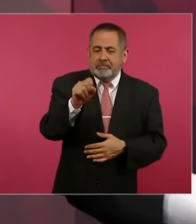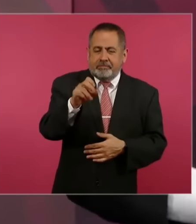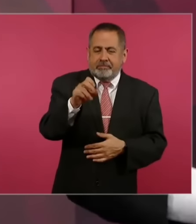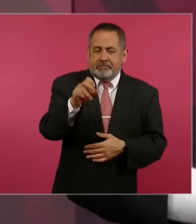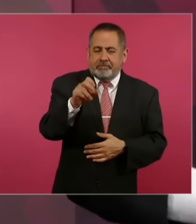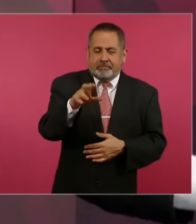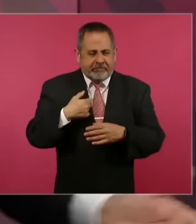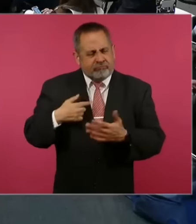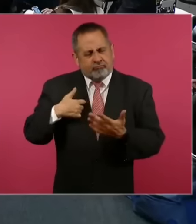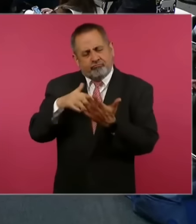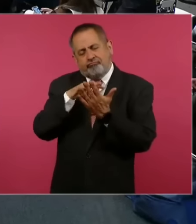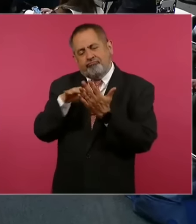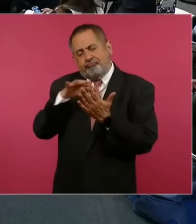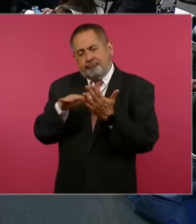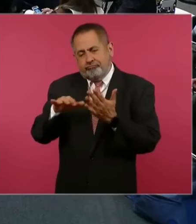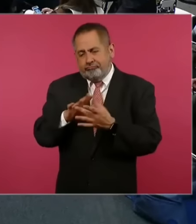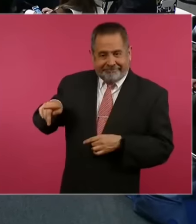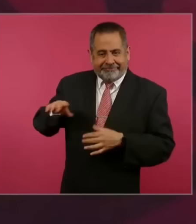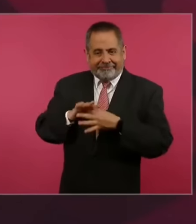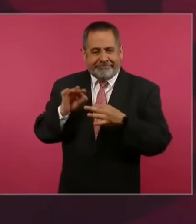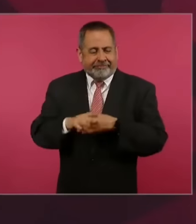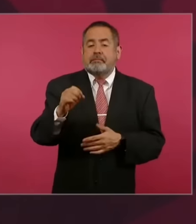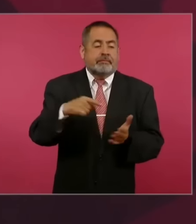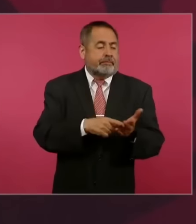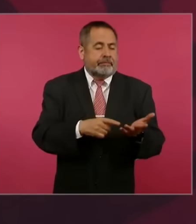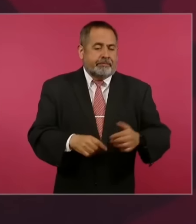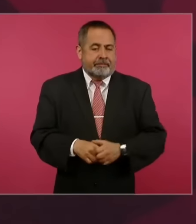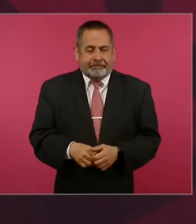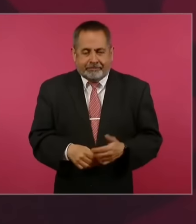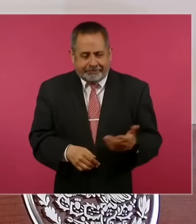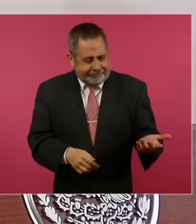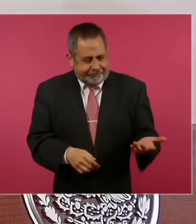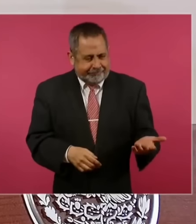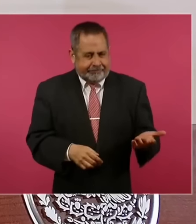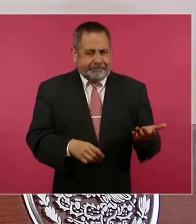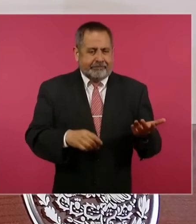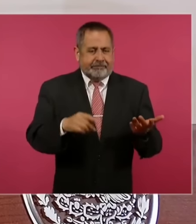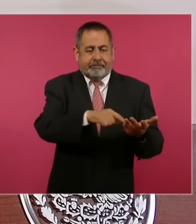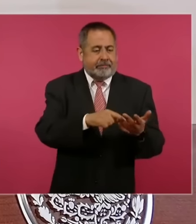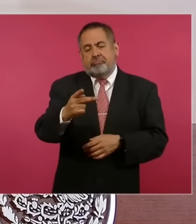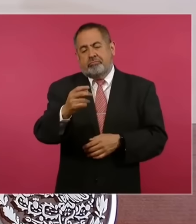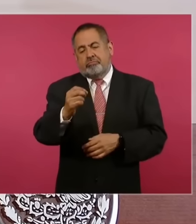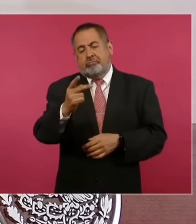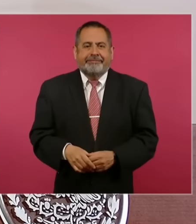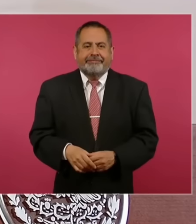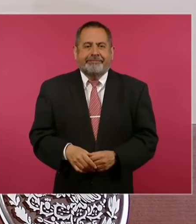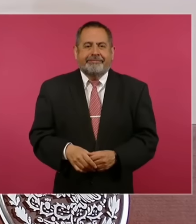estaba leyendo el Isabelo de Proceso, de que Proceso le pone populista, y